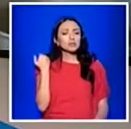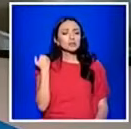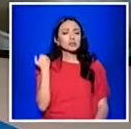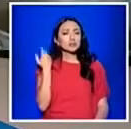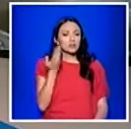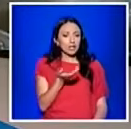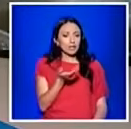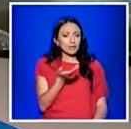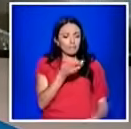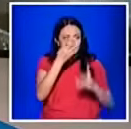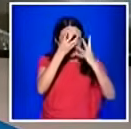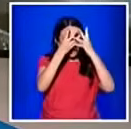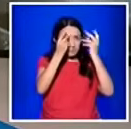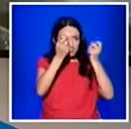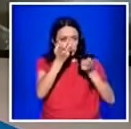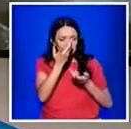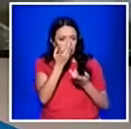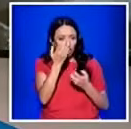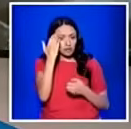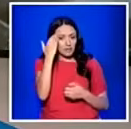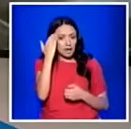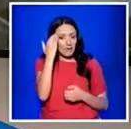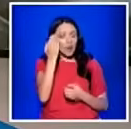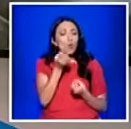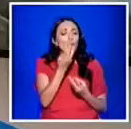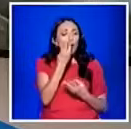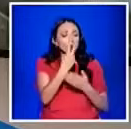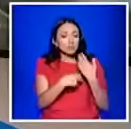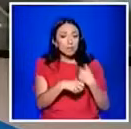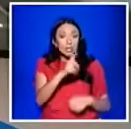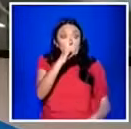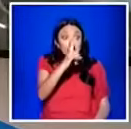si nos puedes despejar esa duda, porque realmente